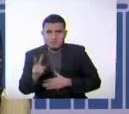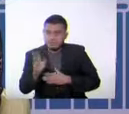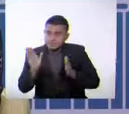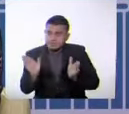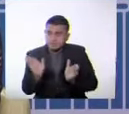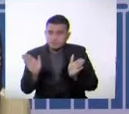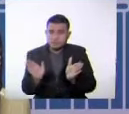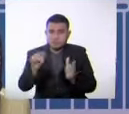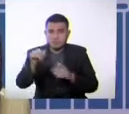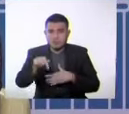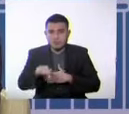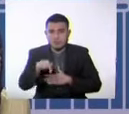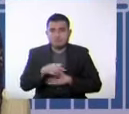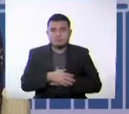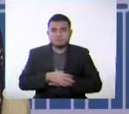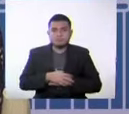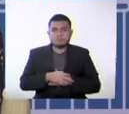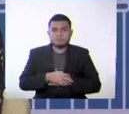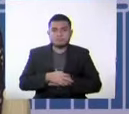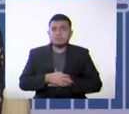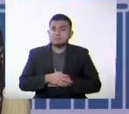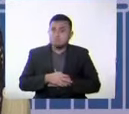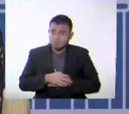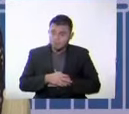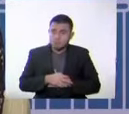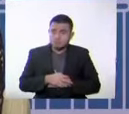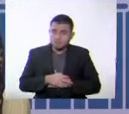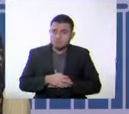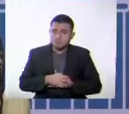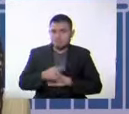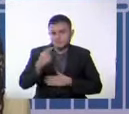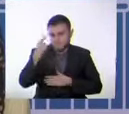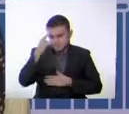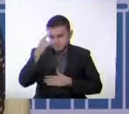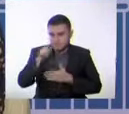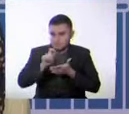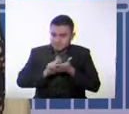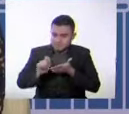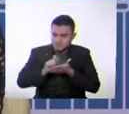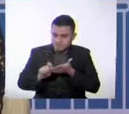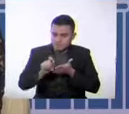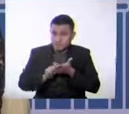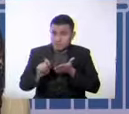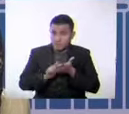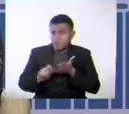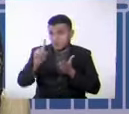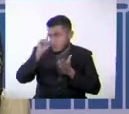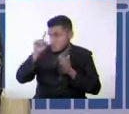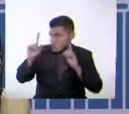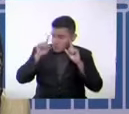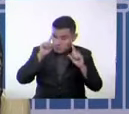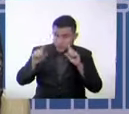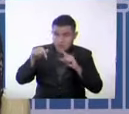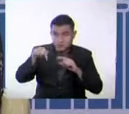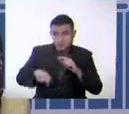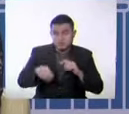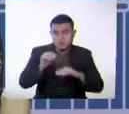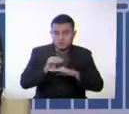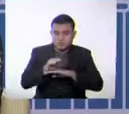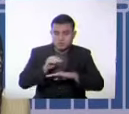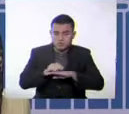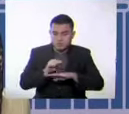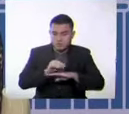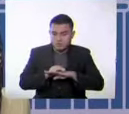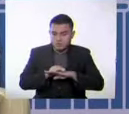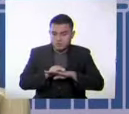estas teleclases. También hay que tomar anotaciones, hay que tomar ideas de estos consejos que se vierten, que